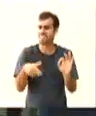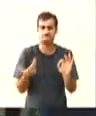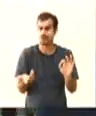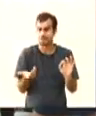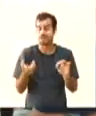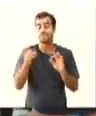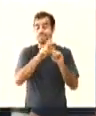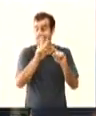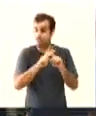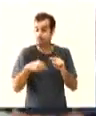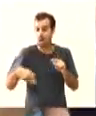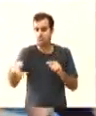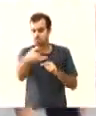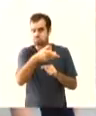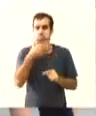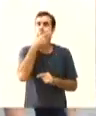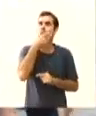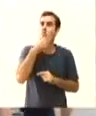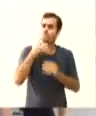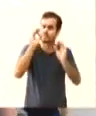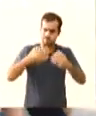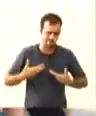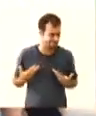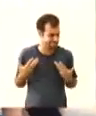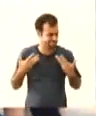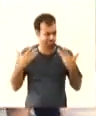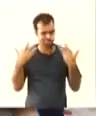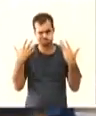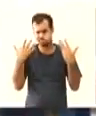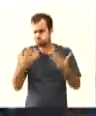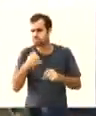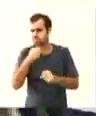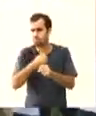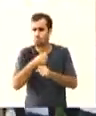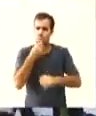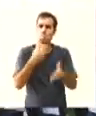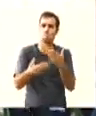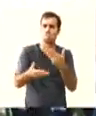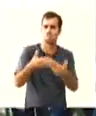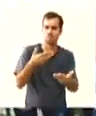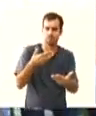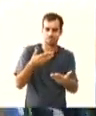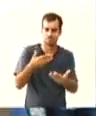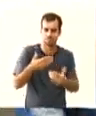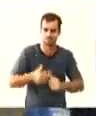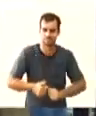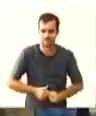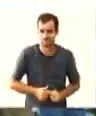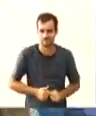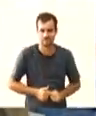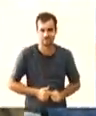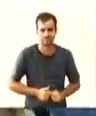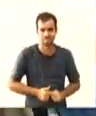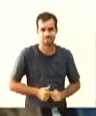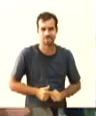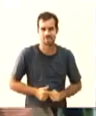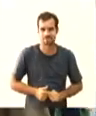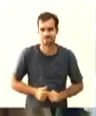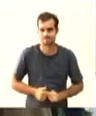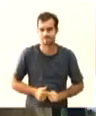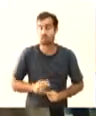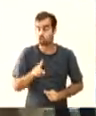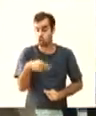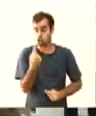de un espacio para nuestra juventud siempre capaz de asumir cualquier reto. No solo asumirlo, sino solucionarlo y llevarlo a vías de